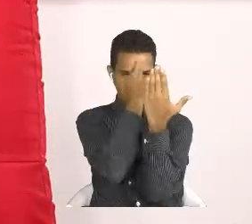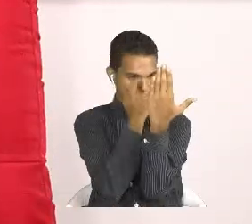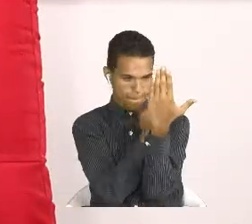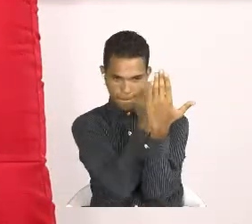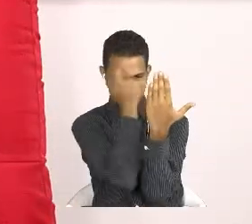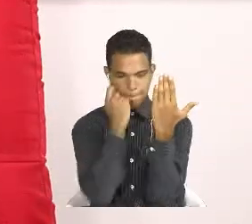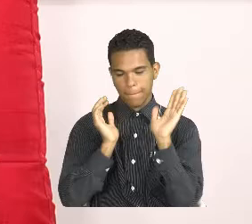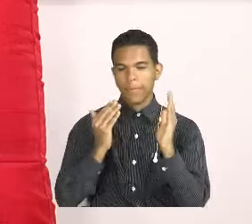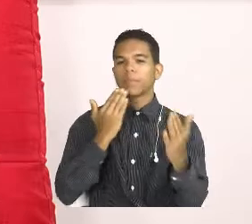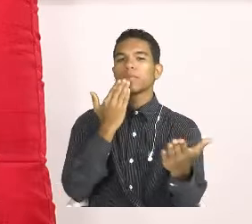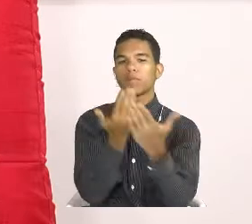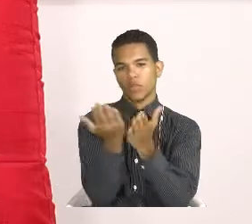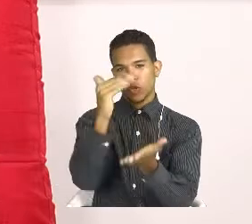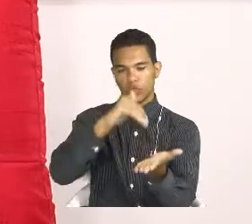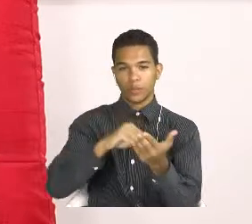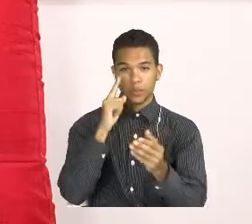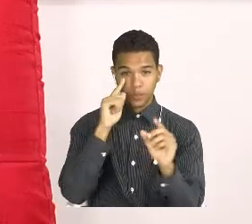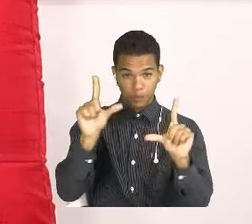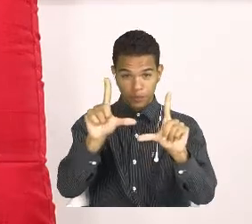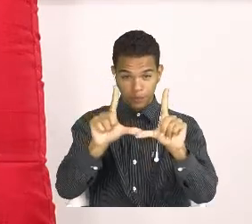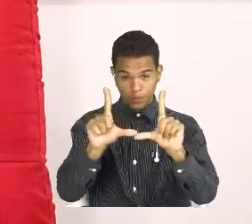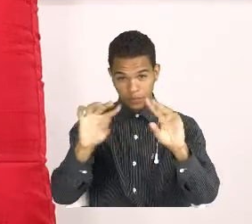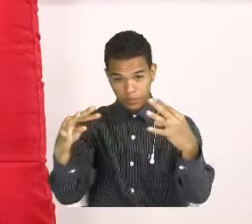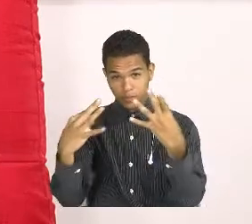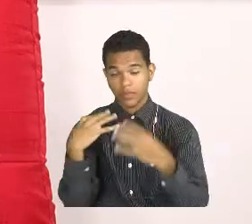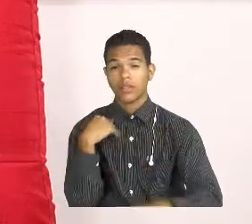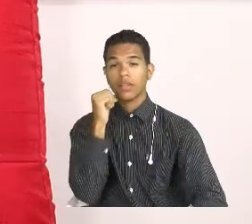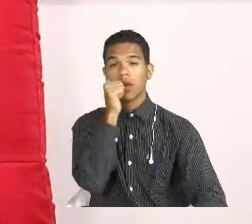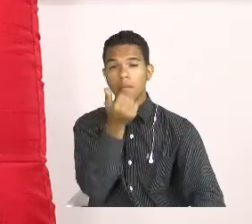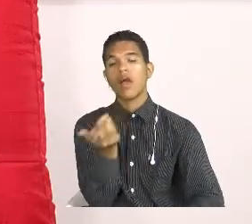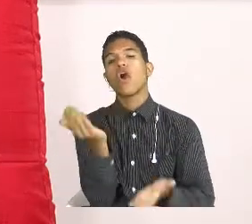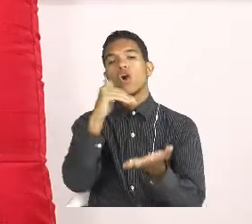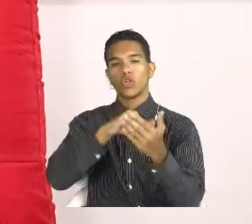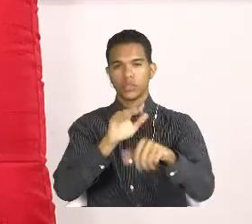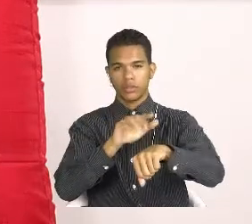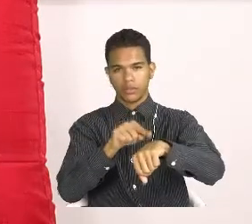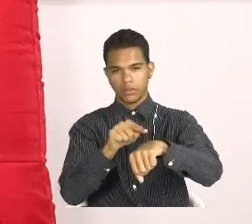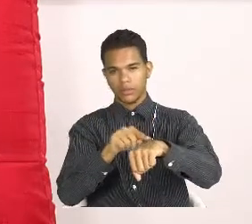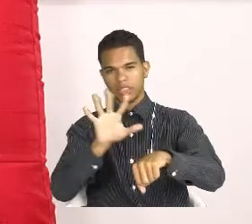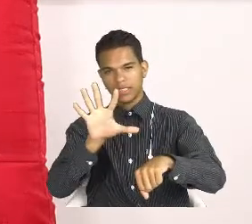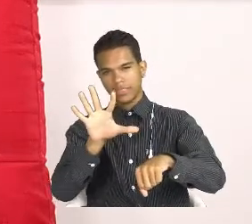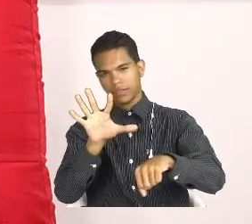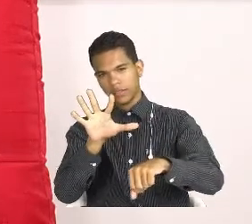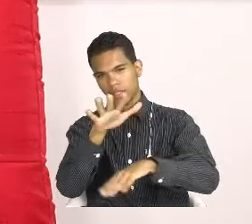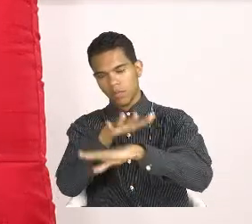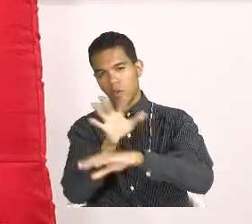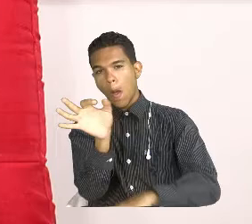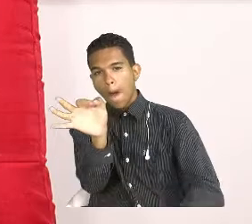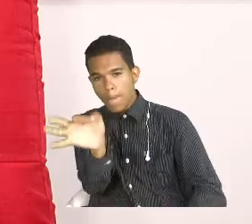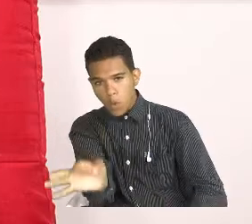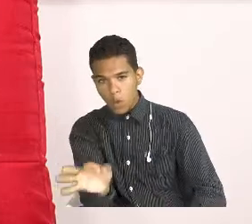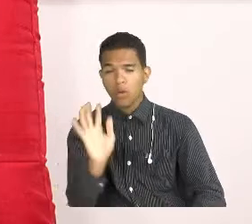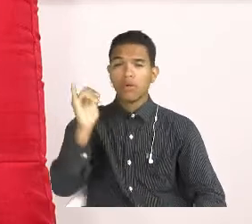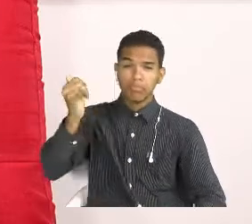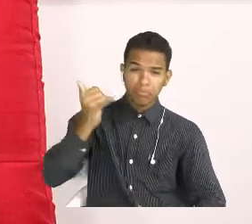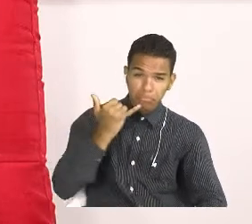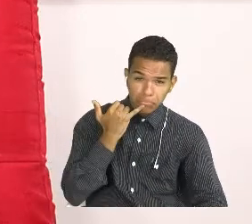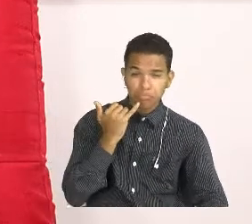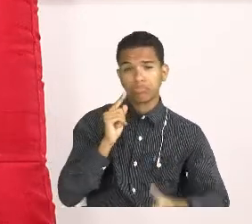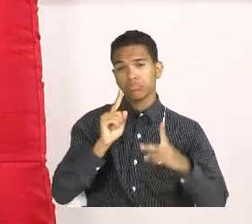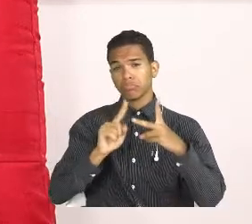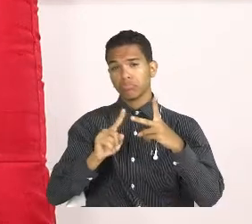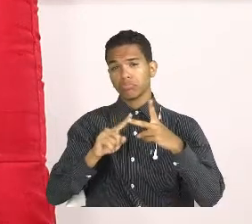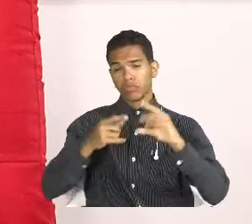amables televidentes, no lo olviden, nos vemos mañana a las 5 de la tarde muy puntualitos. Pueden hacernos llamadas o algo más, contactarse con nosotros